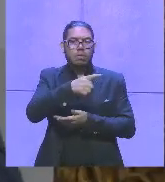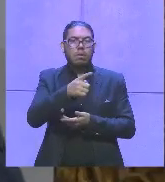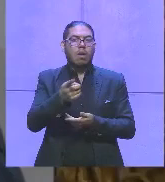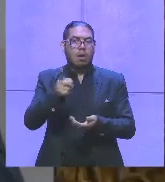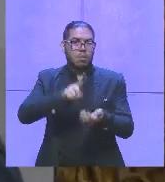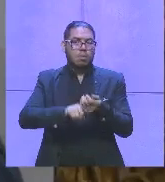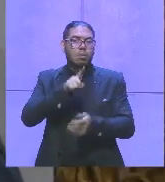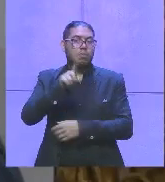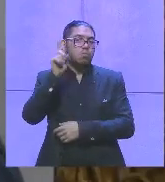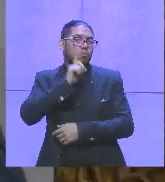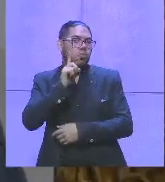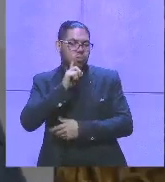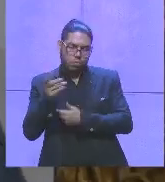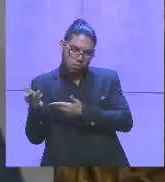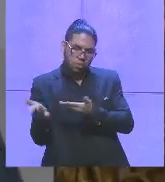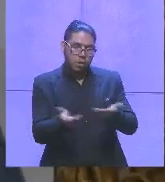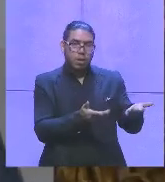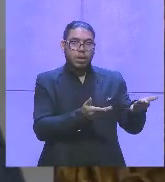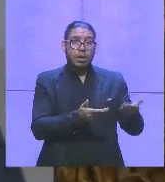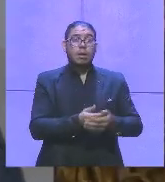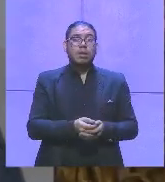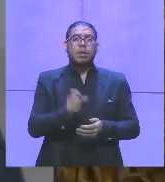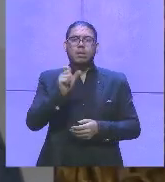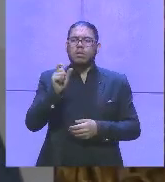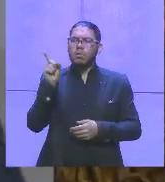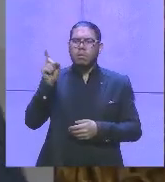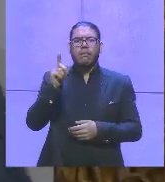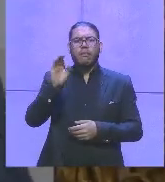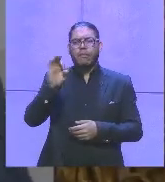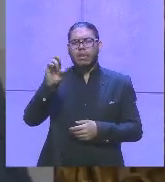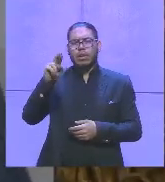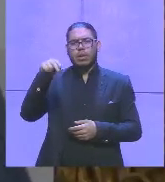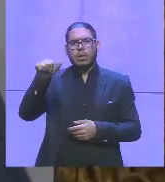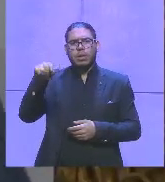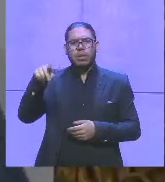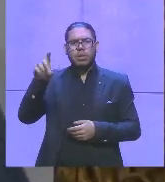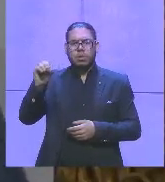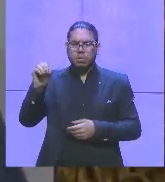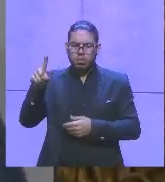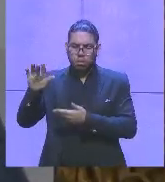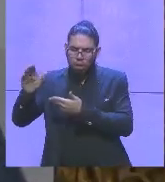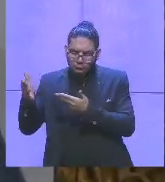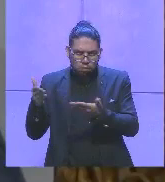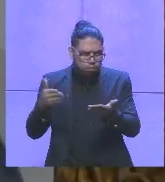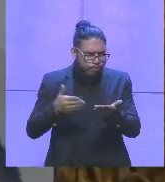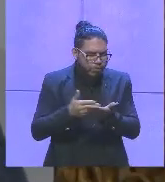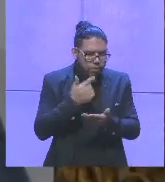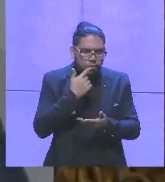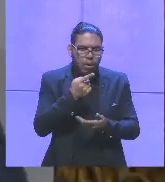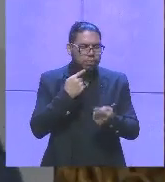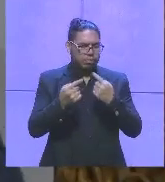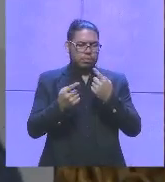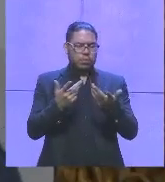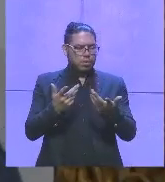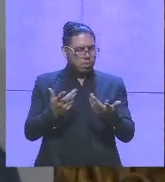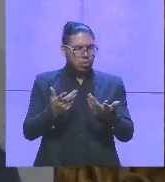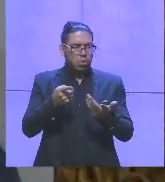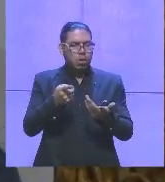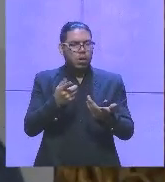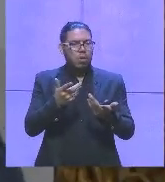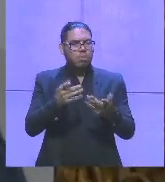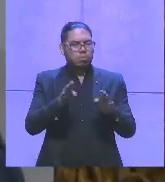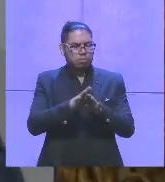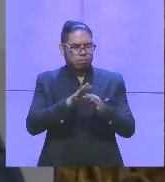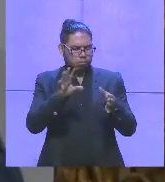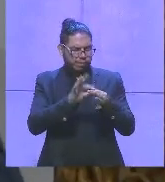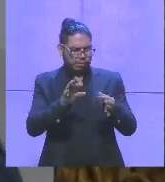legislativo. Y llegó Fernando Rey a criticar la estructura argumentativa de esa sentencia,